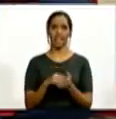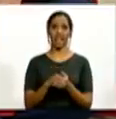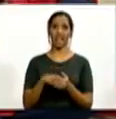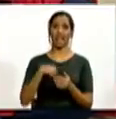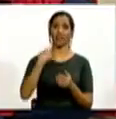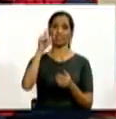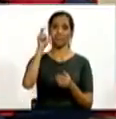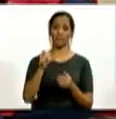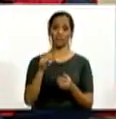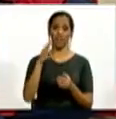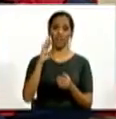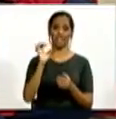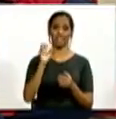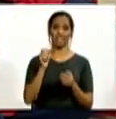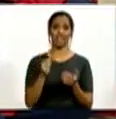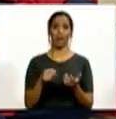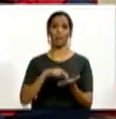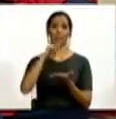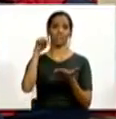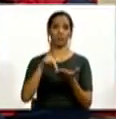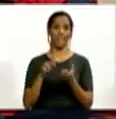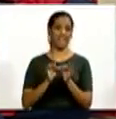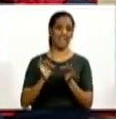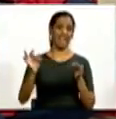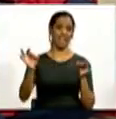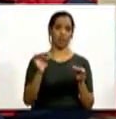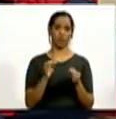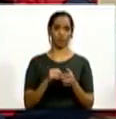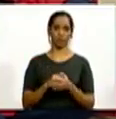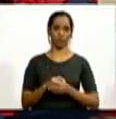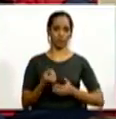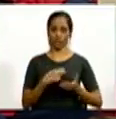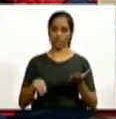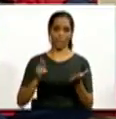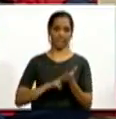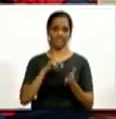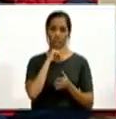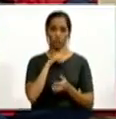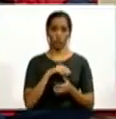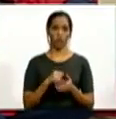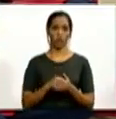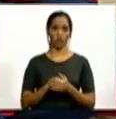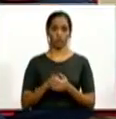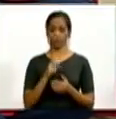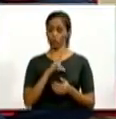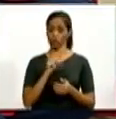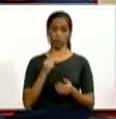por el nacional. Lejos. Ah, esa no vi, claro, que yo volví a repetir esa historia. Entonces, claro, Erika no se dejó.